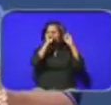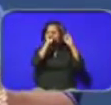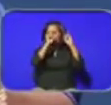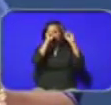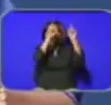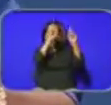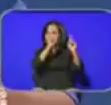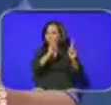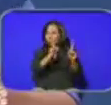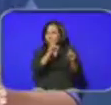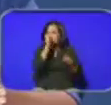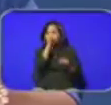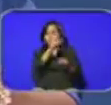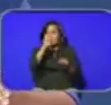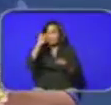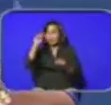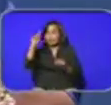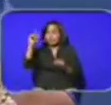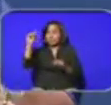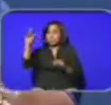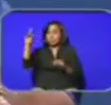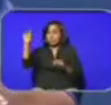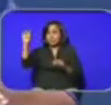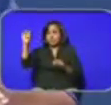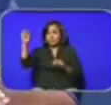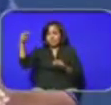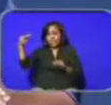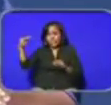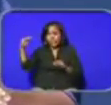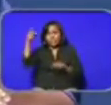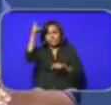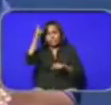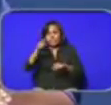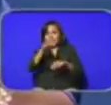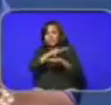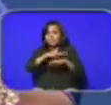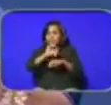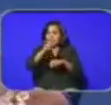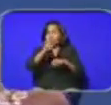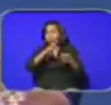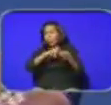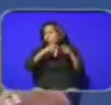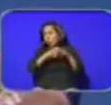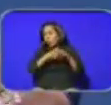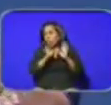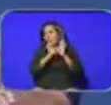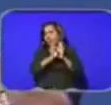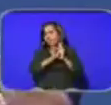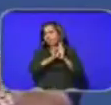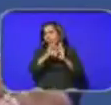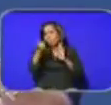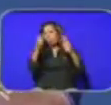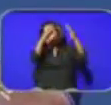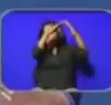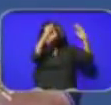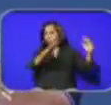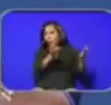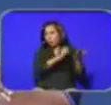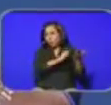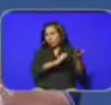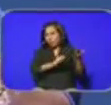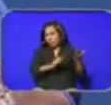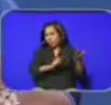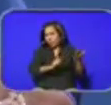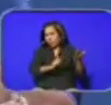el INADE y en otras escuelas en todo el país? Sin demeritar lo que viene a hacer el